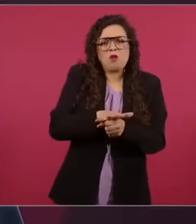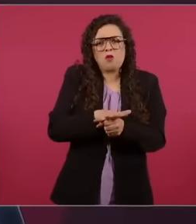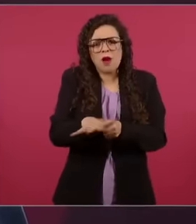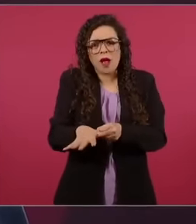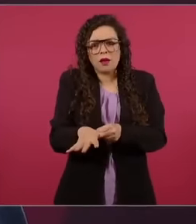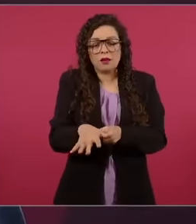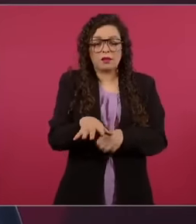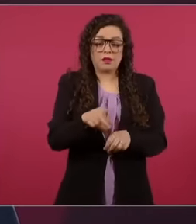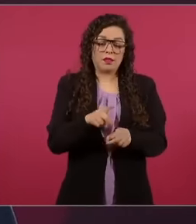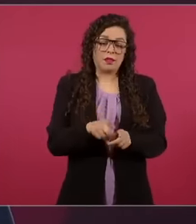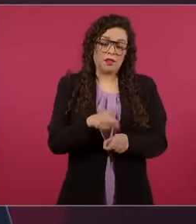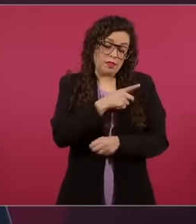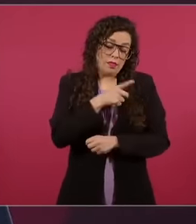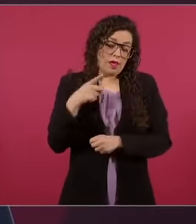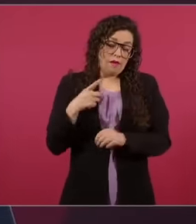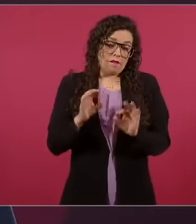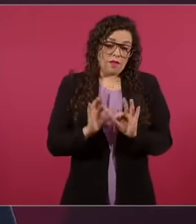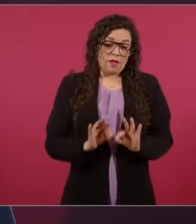aprendamos,